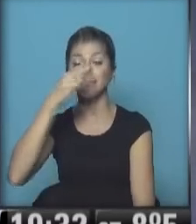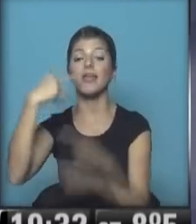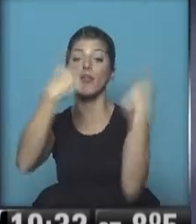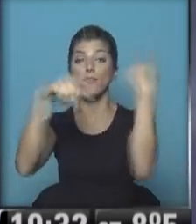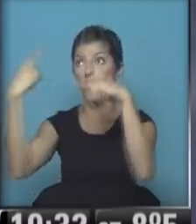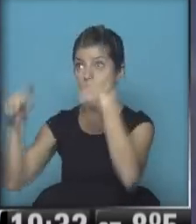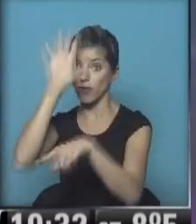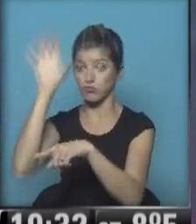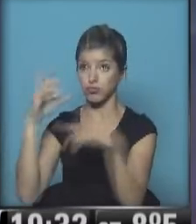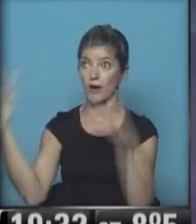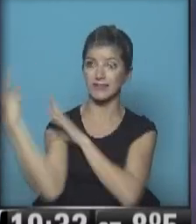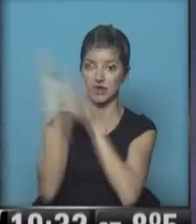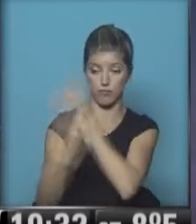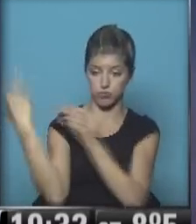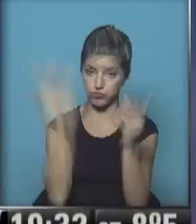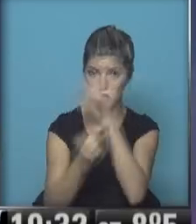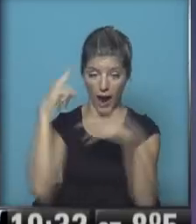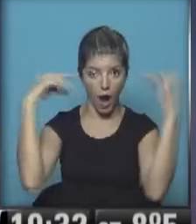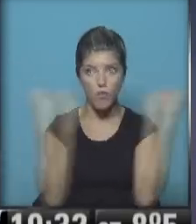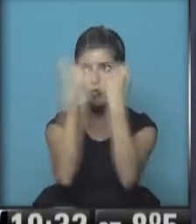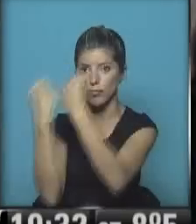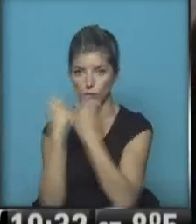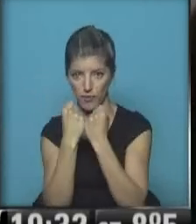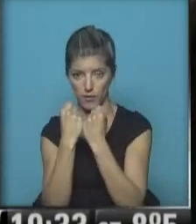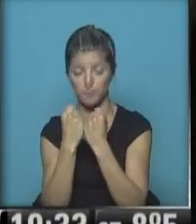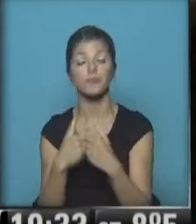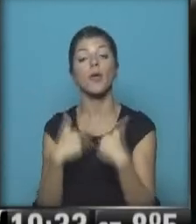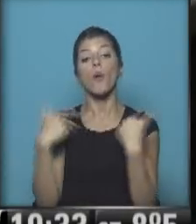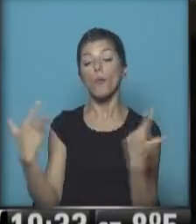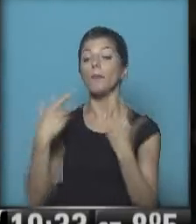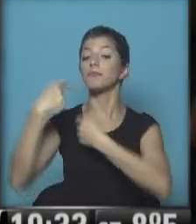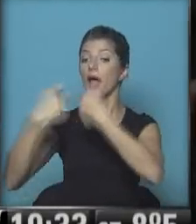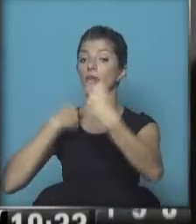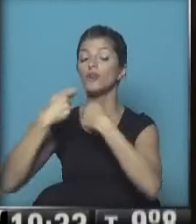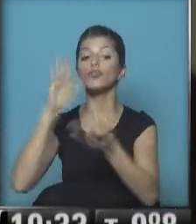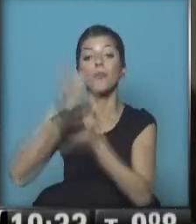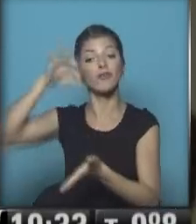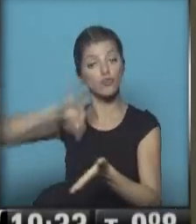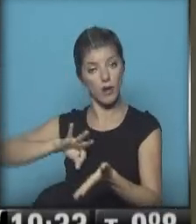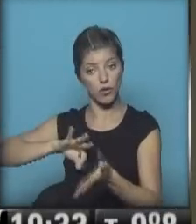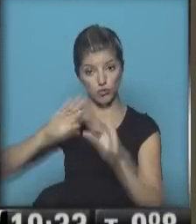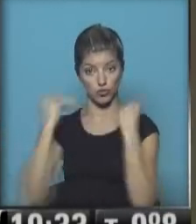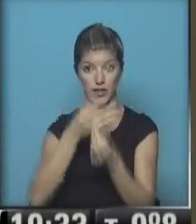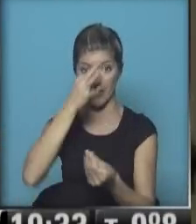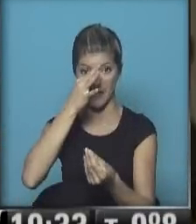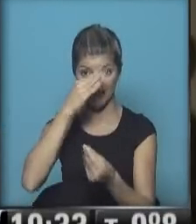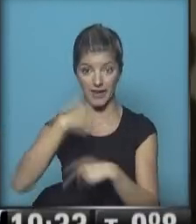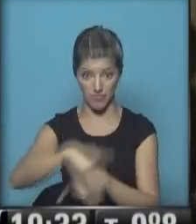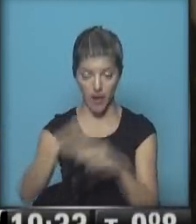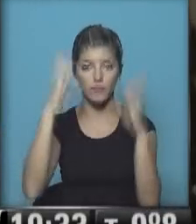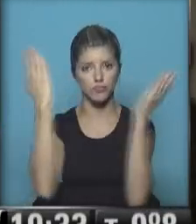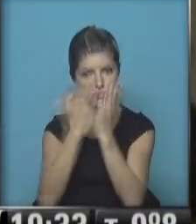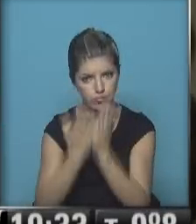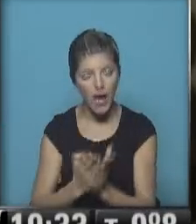país llegaran a un acuerdo. Bueno, las negociaciones salariales en las distintas ramas, en las 20 que se vienen analizando cada